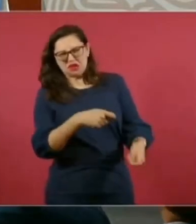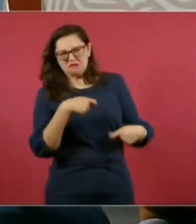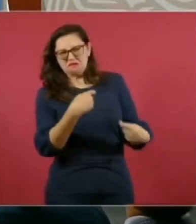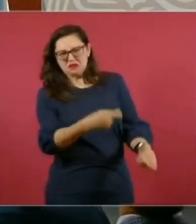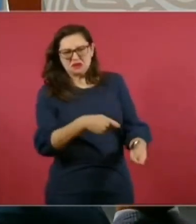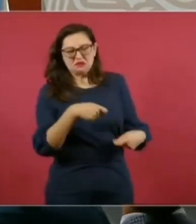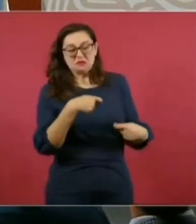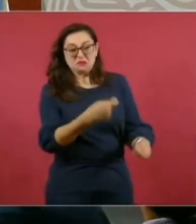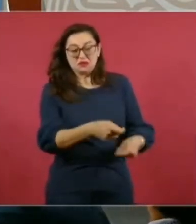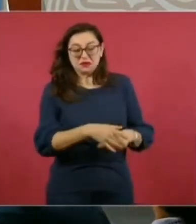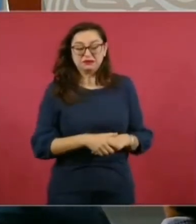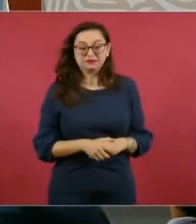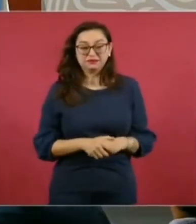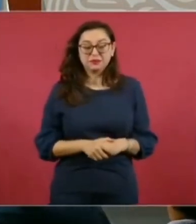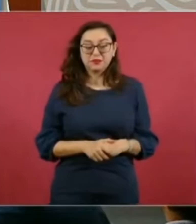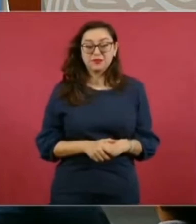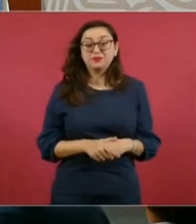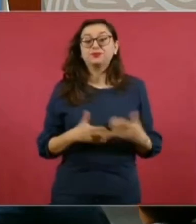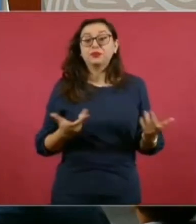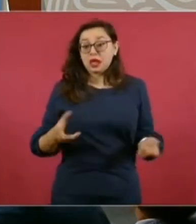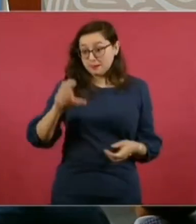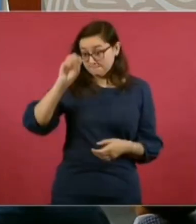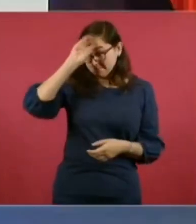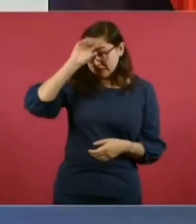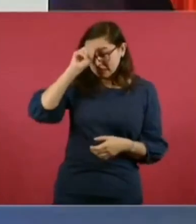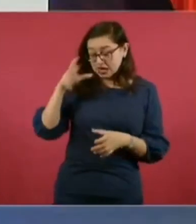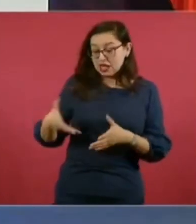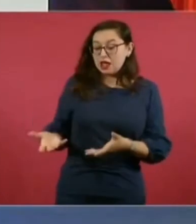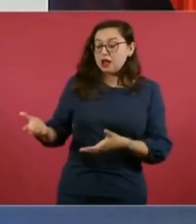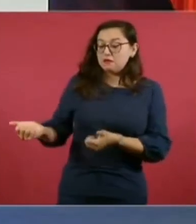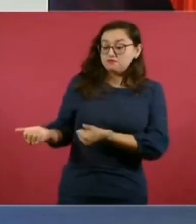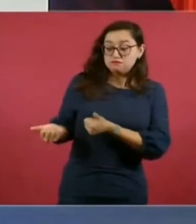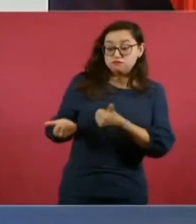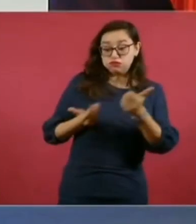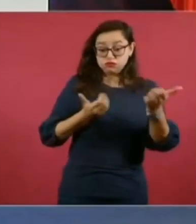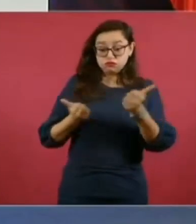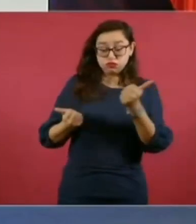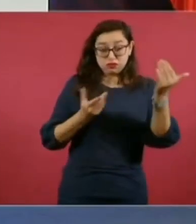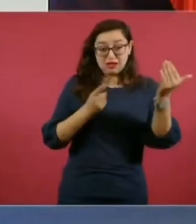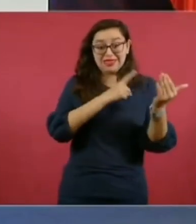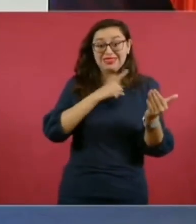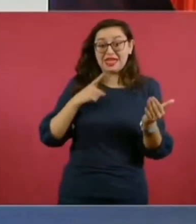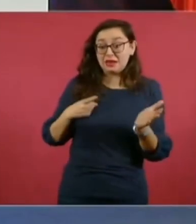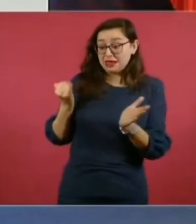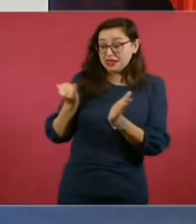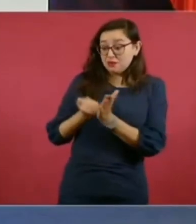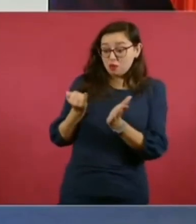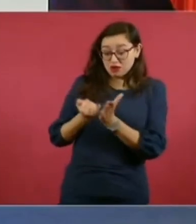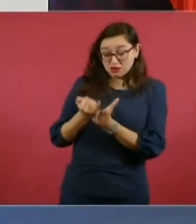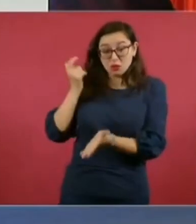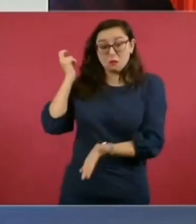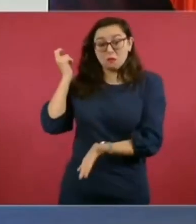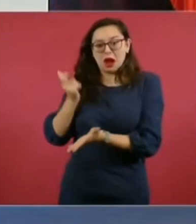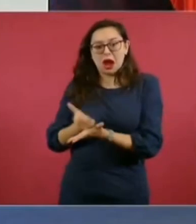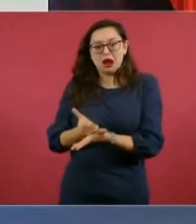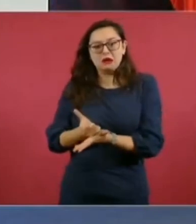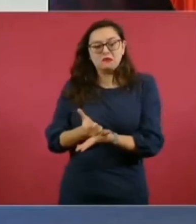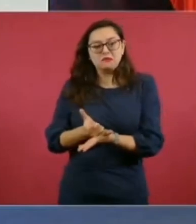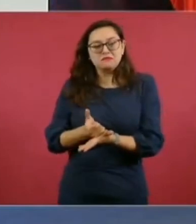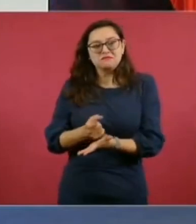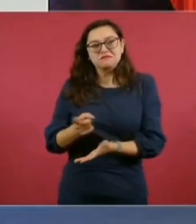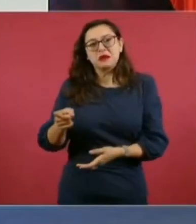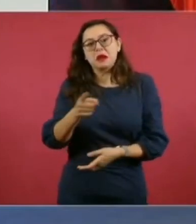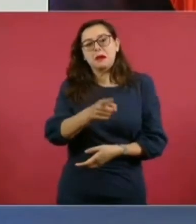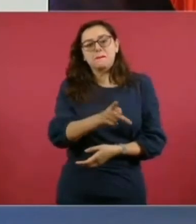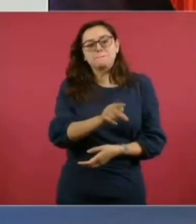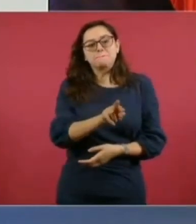Derogaron el impuesto a la extracción de minerales, es decir, quitaron los impuestos a la